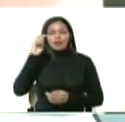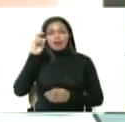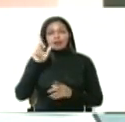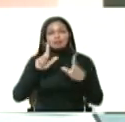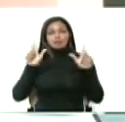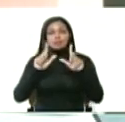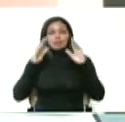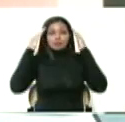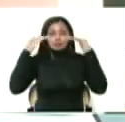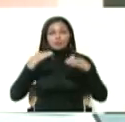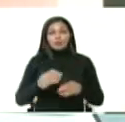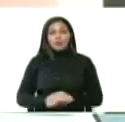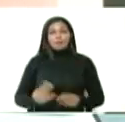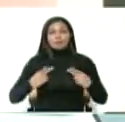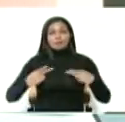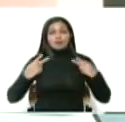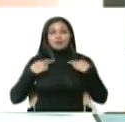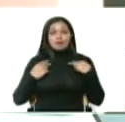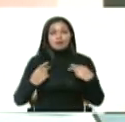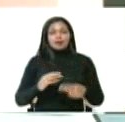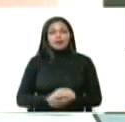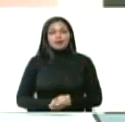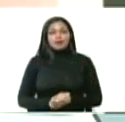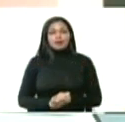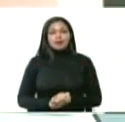TV, Canal I,